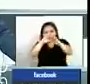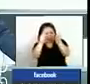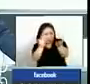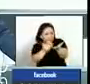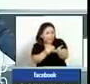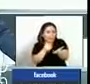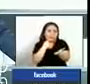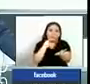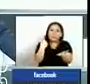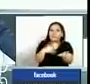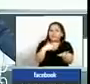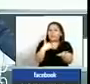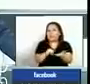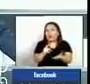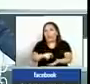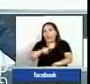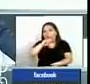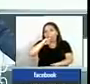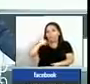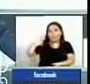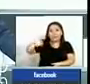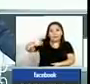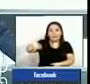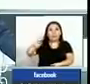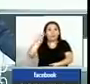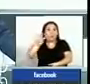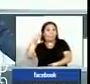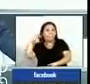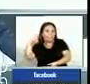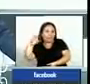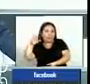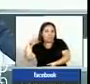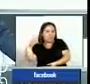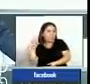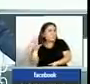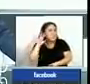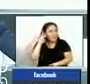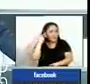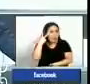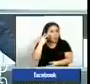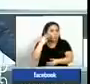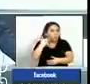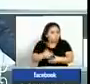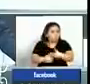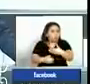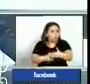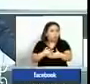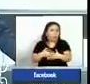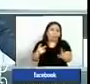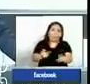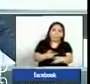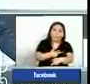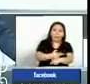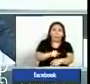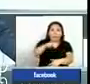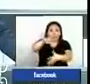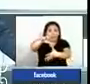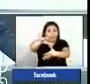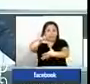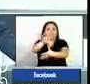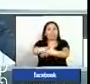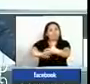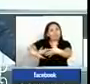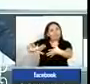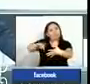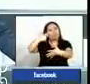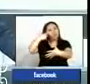acabar con el hambre para el año 2030. Es decir, que esta problemática se va a recrudecer en los próximos años. Los países de América Latina son los